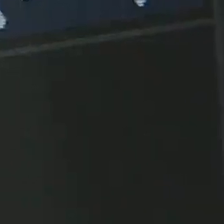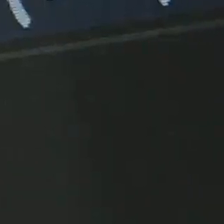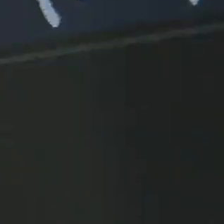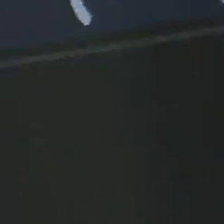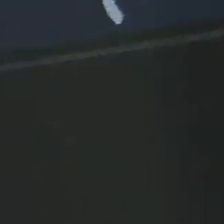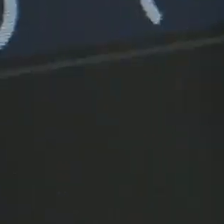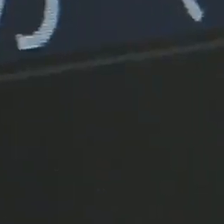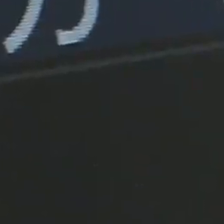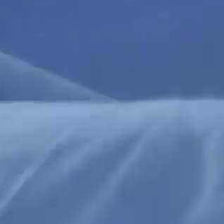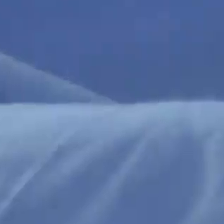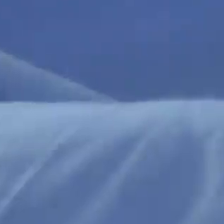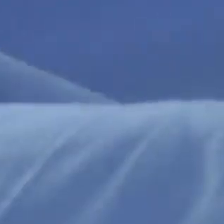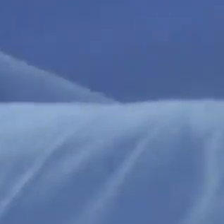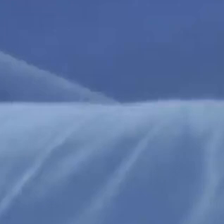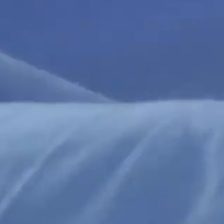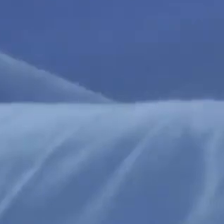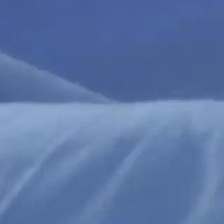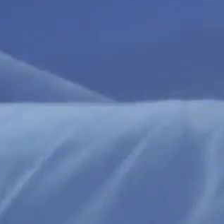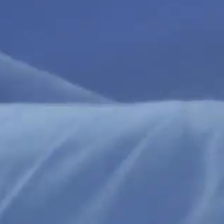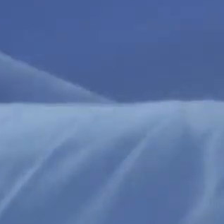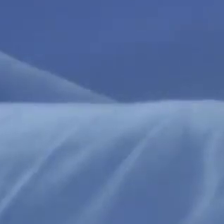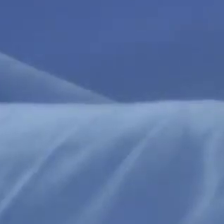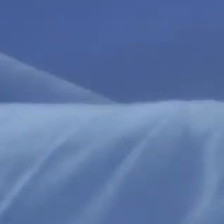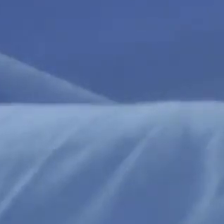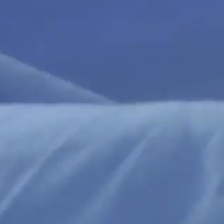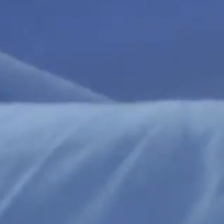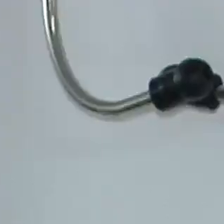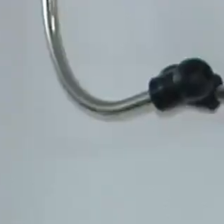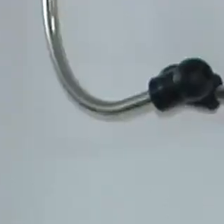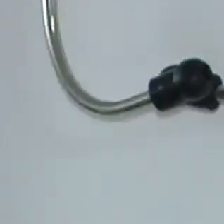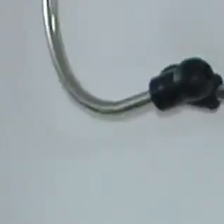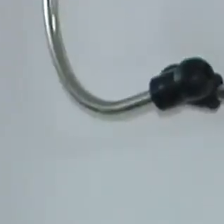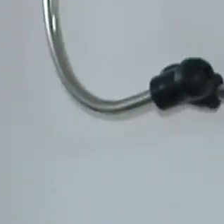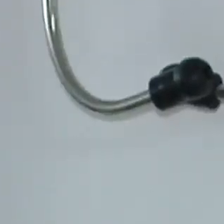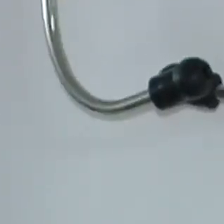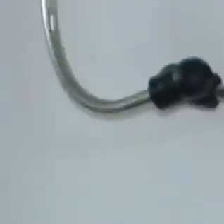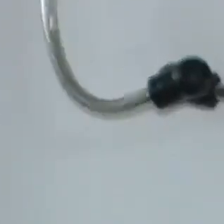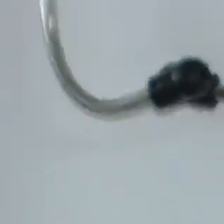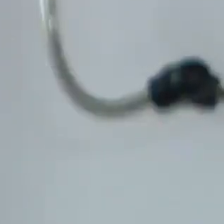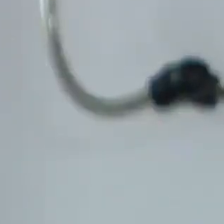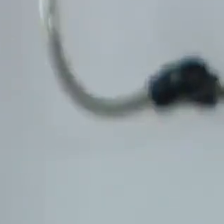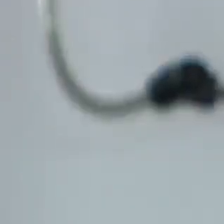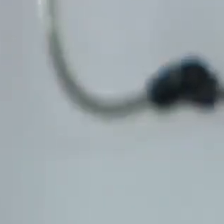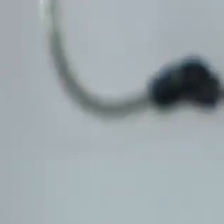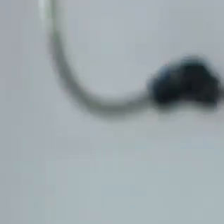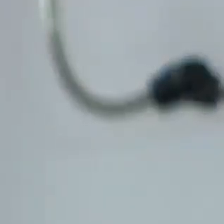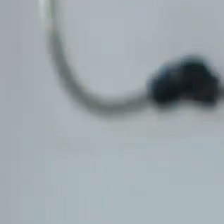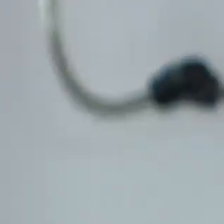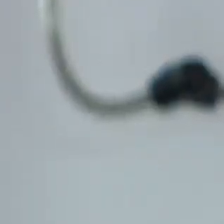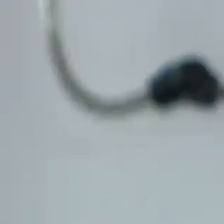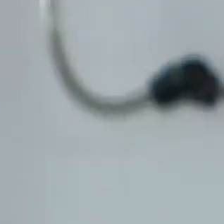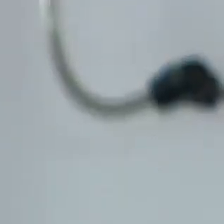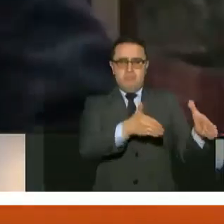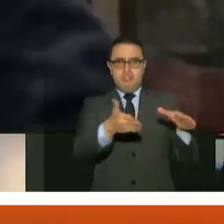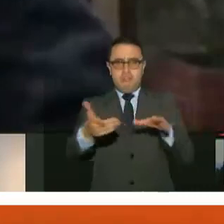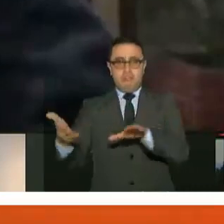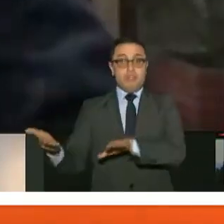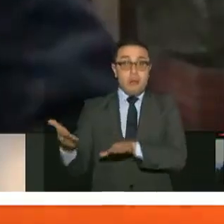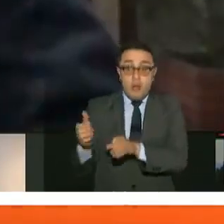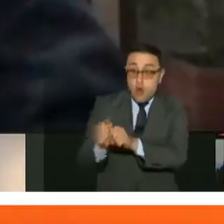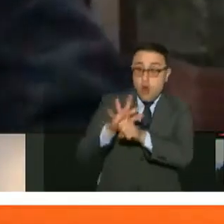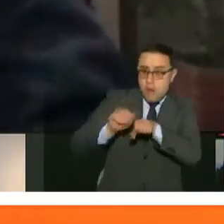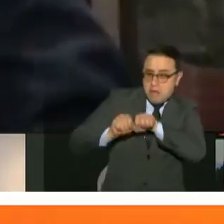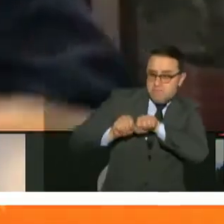incluso con picos por encima de julio y agosto la época más dura de la pandemia hasta que llegó diciembre estos